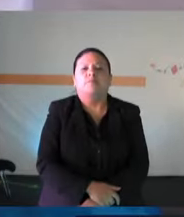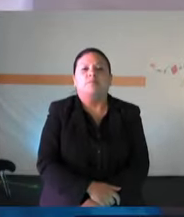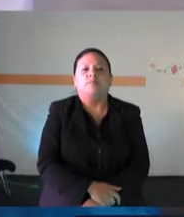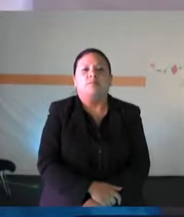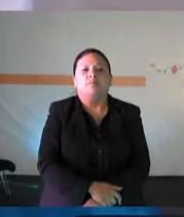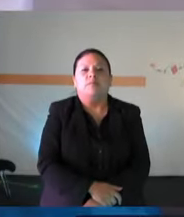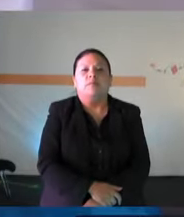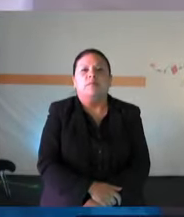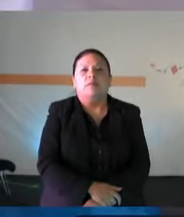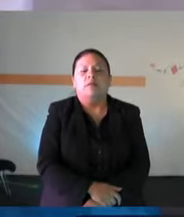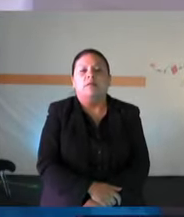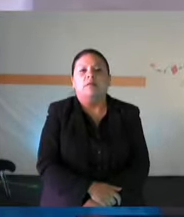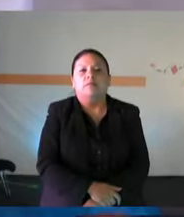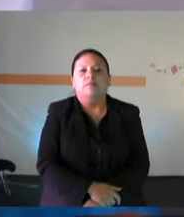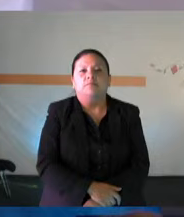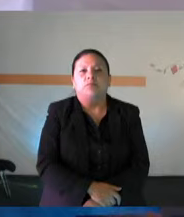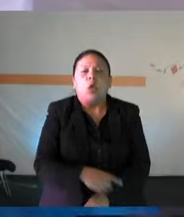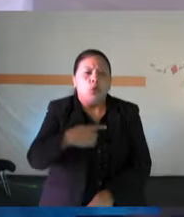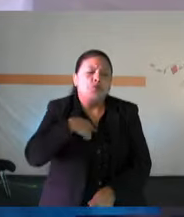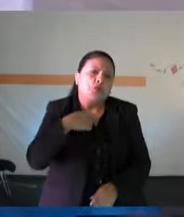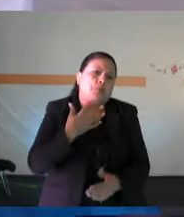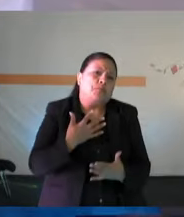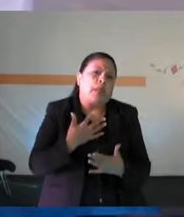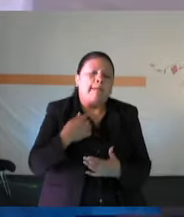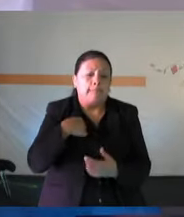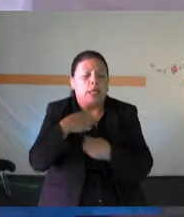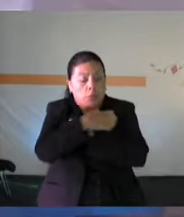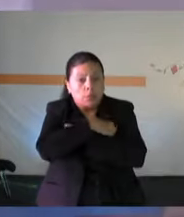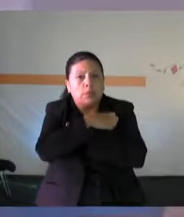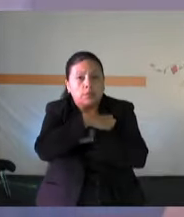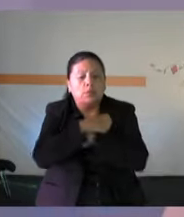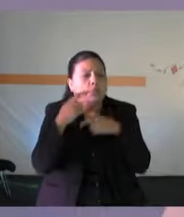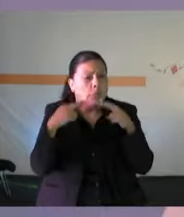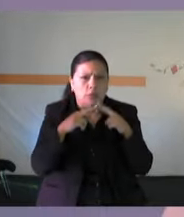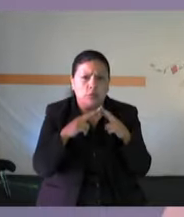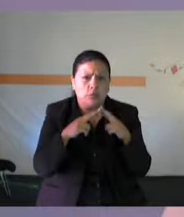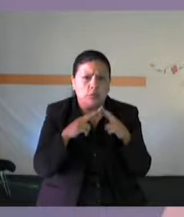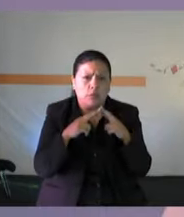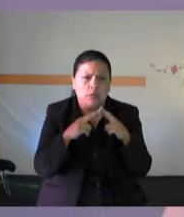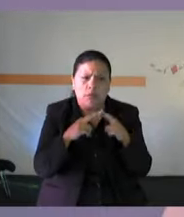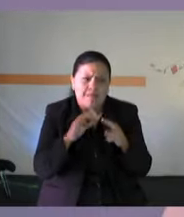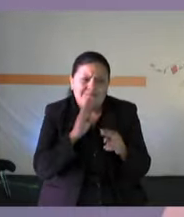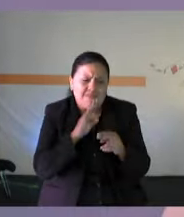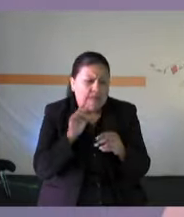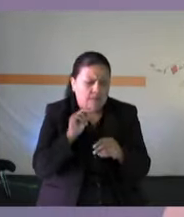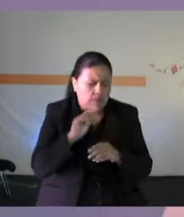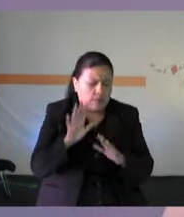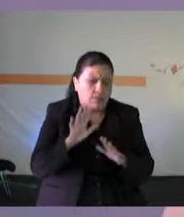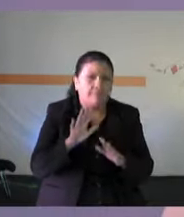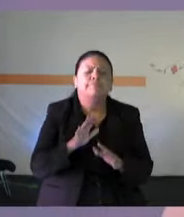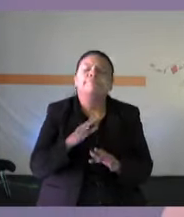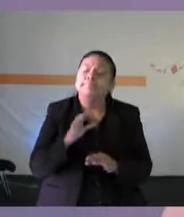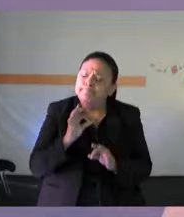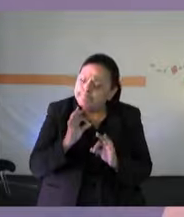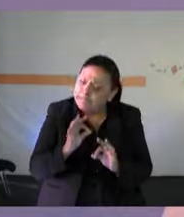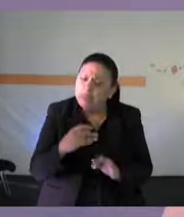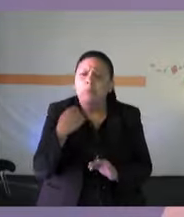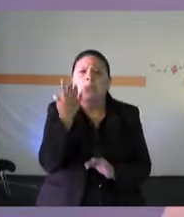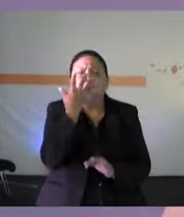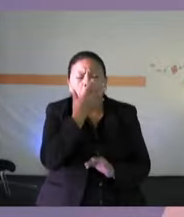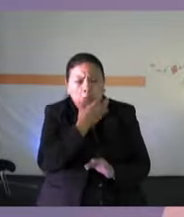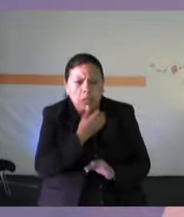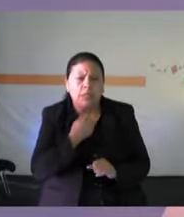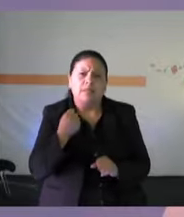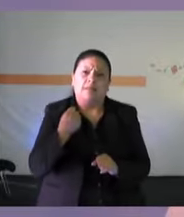Pues había una, yo recibí una formación religiosa, pero no fea, bien bonita, era de la teología de